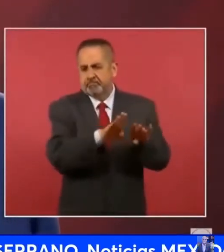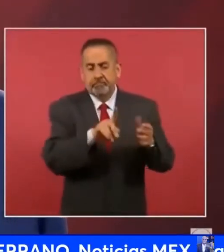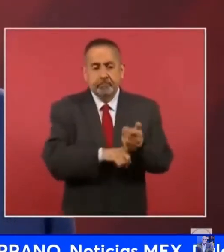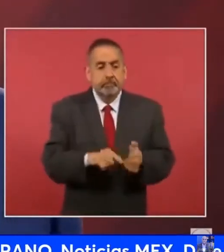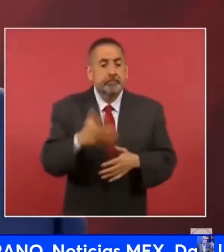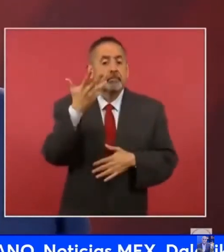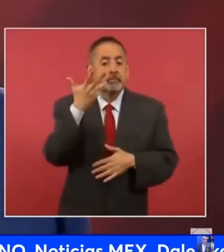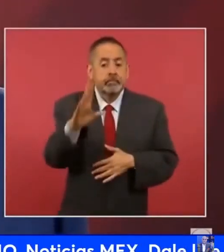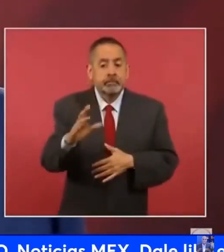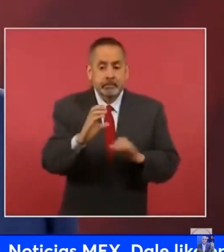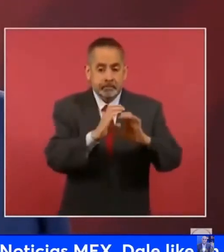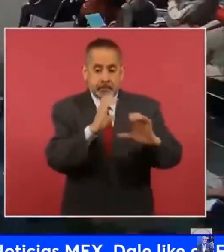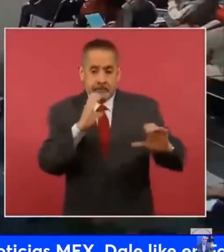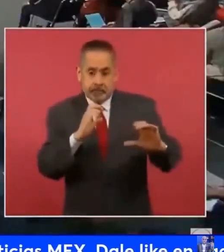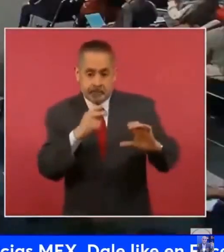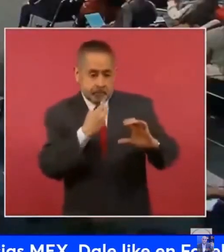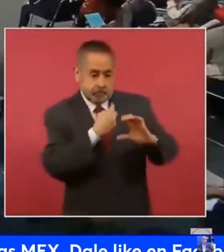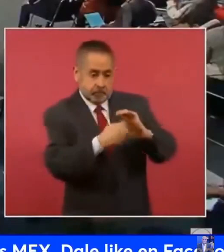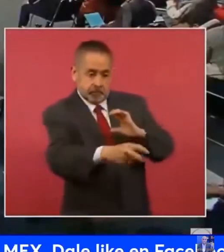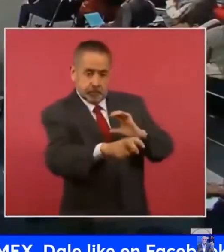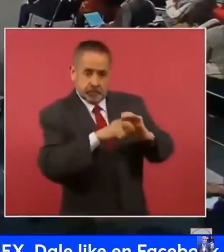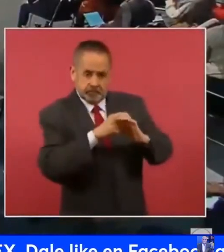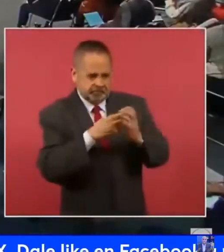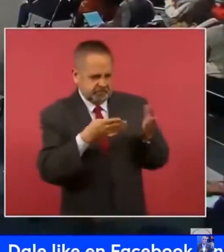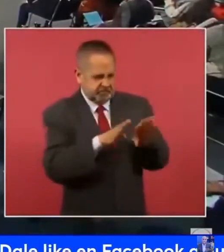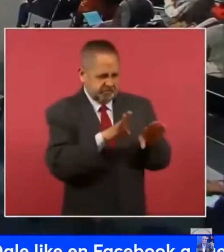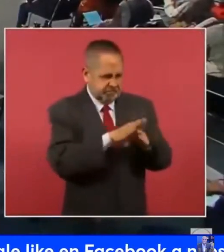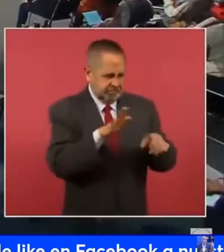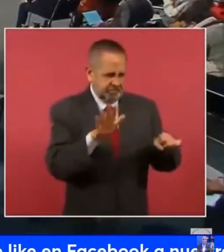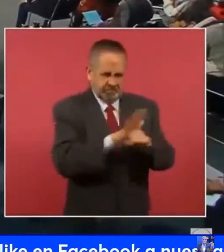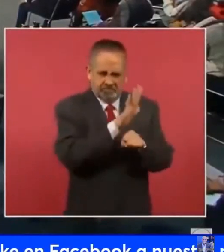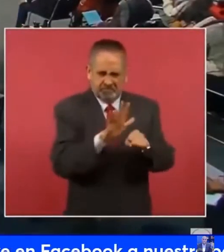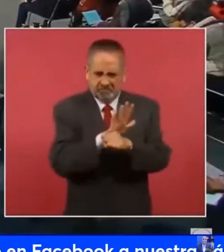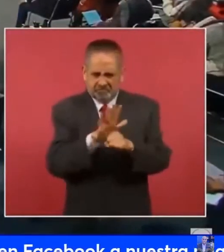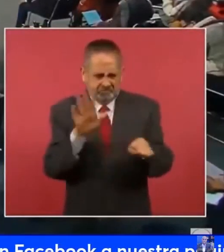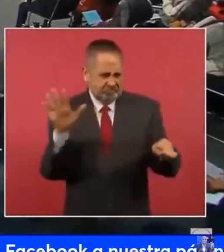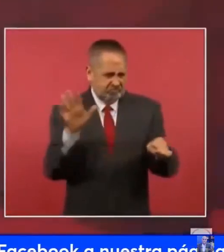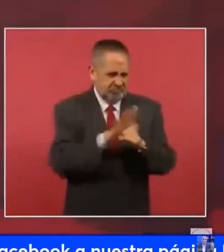10 túneles en la frontera.